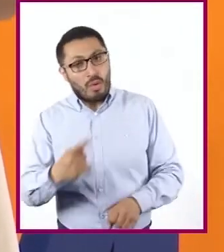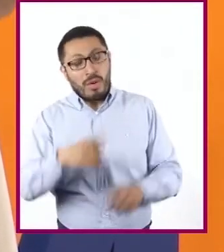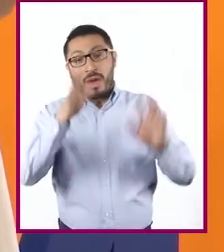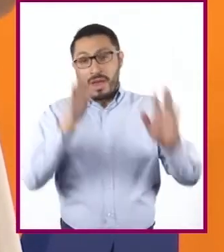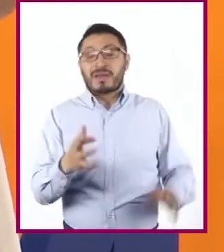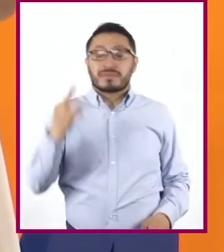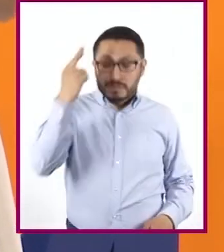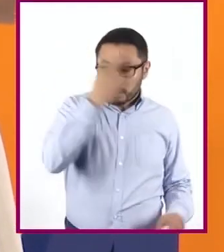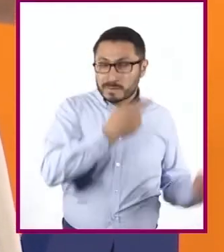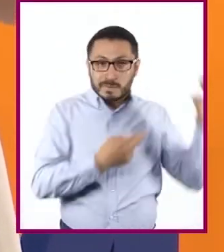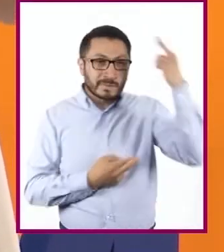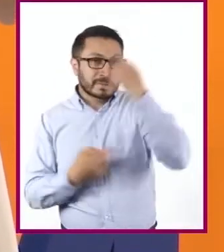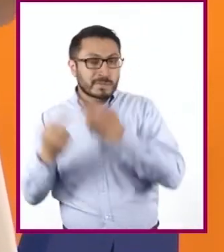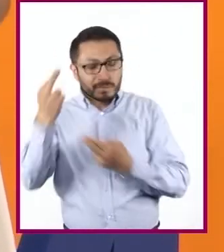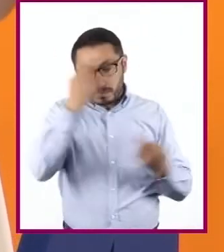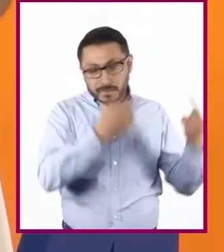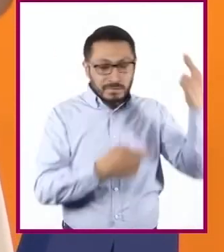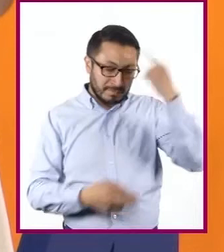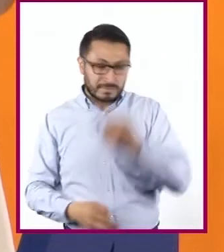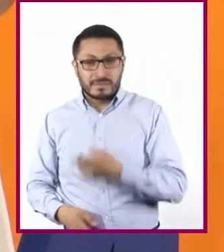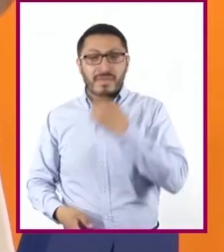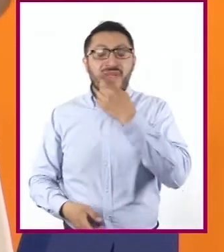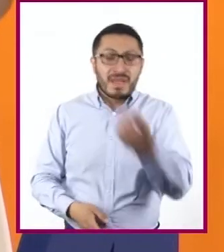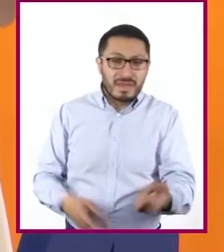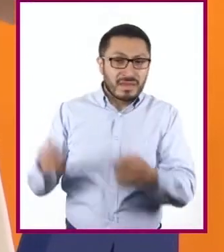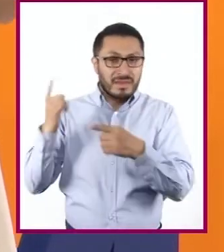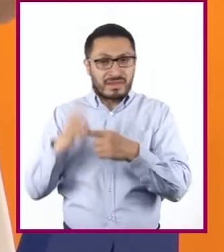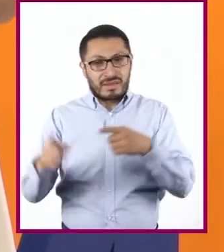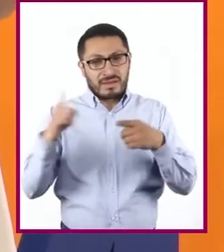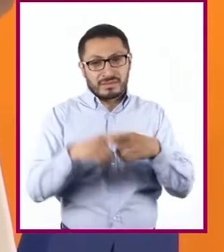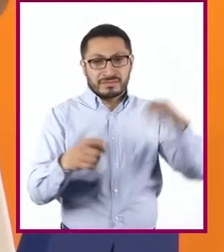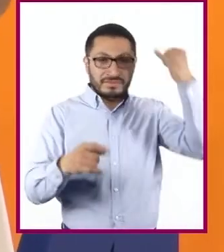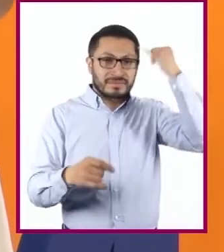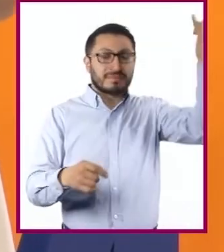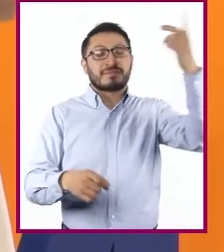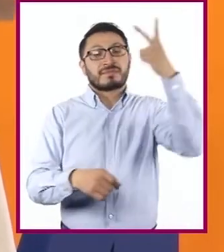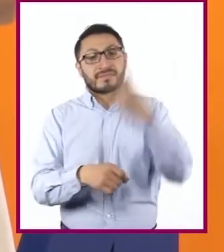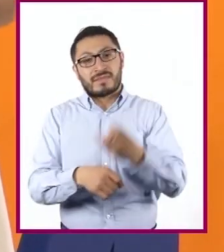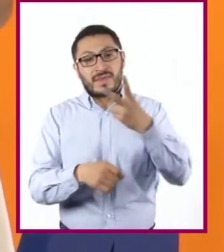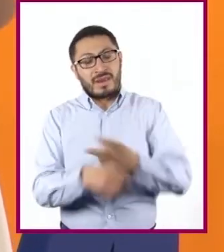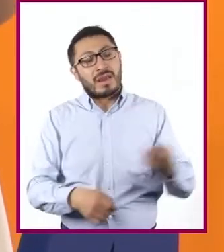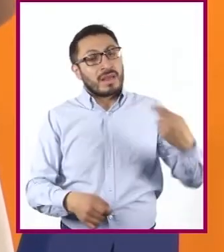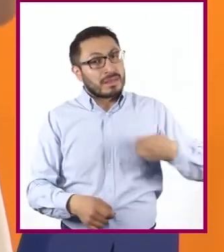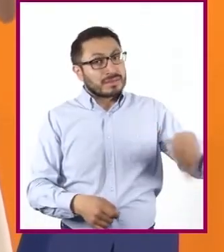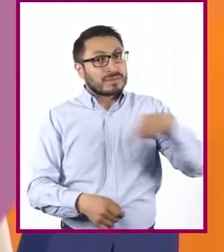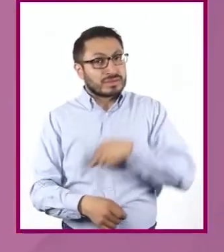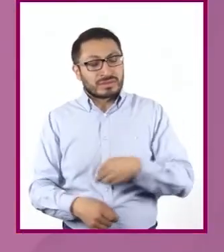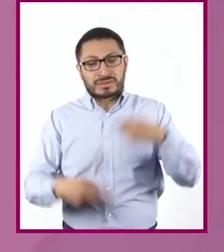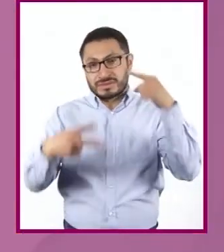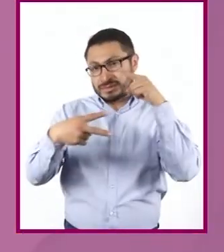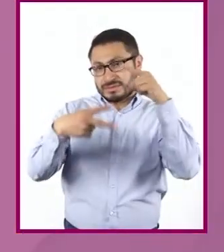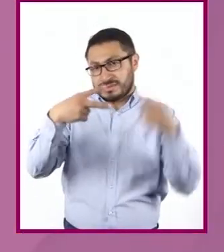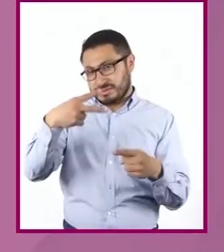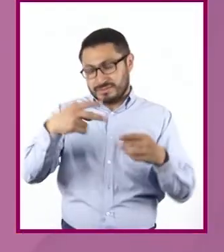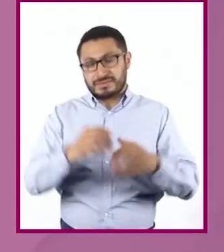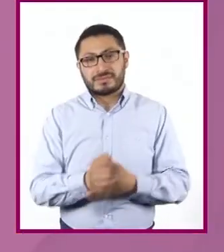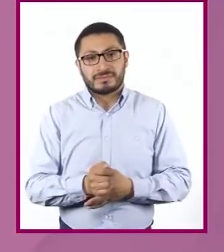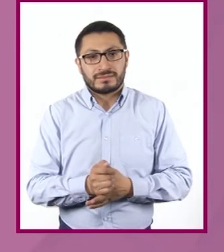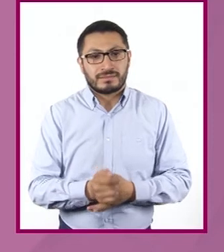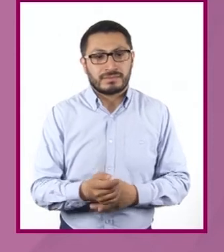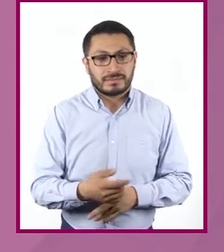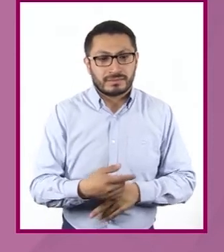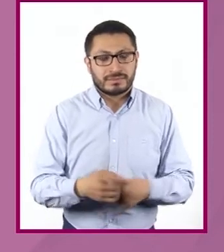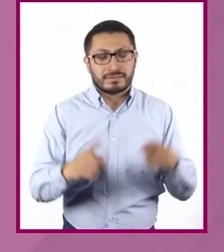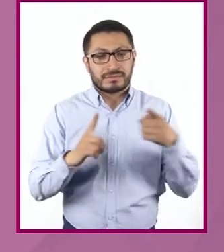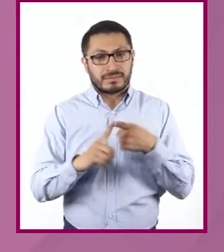revisado, quiero contarles que existen varios tipos de ideas secundarias. Nosotros nos centraremos en dos: